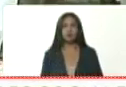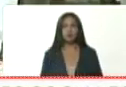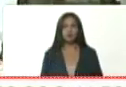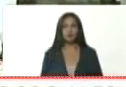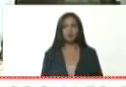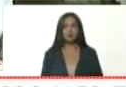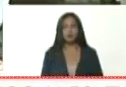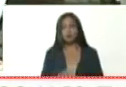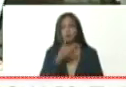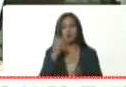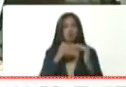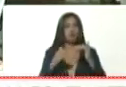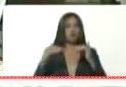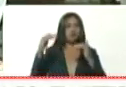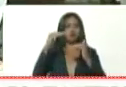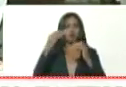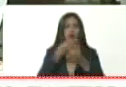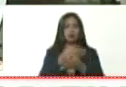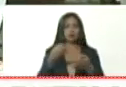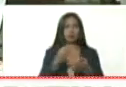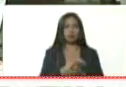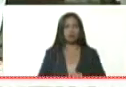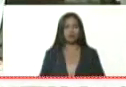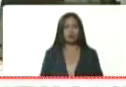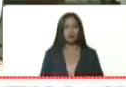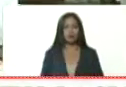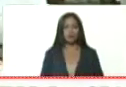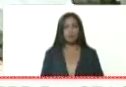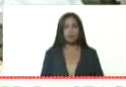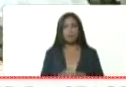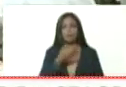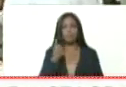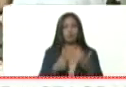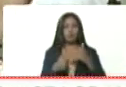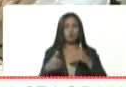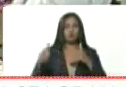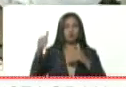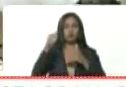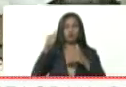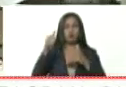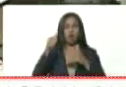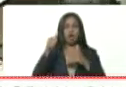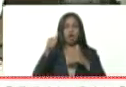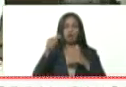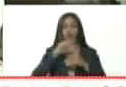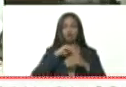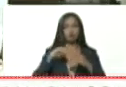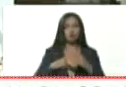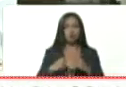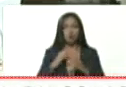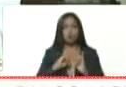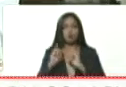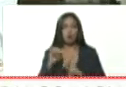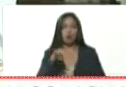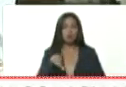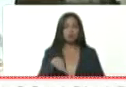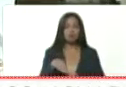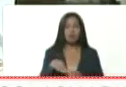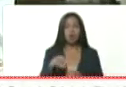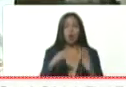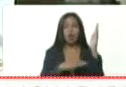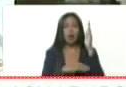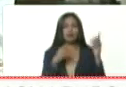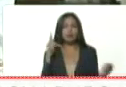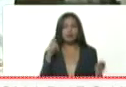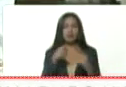mejor nivel el mejor y más alto nivel en el estado lara nos vamos